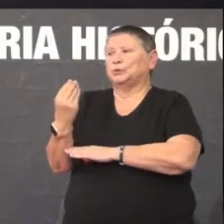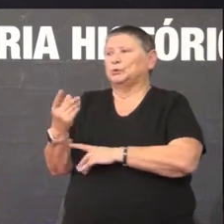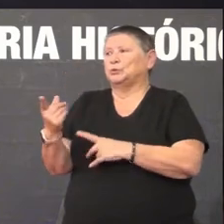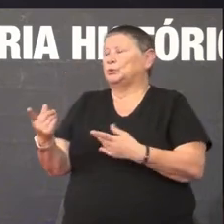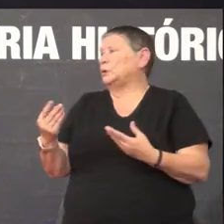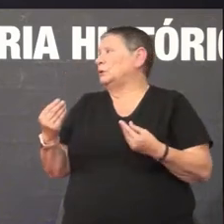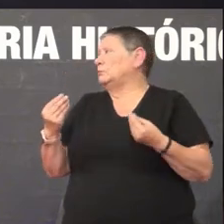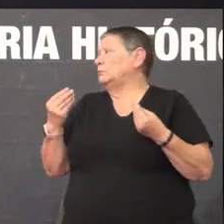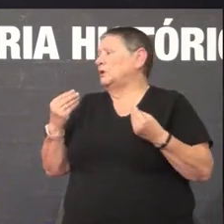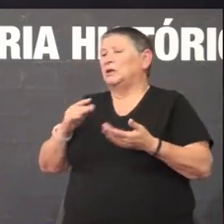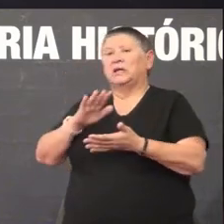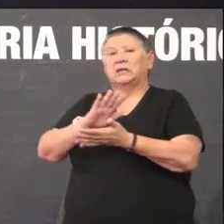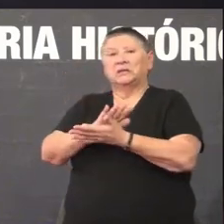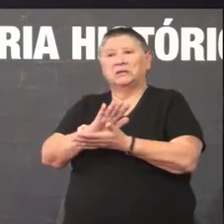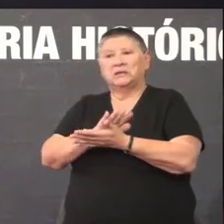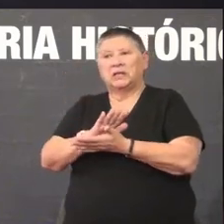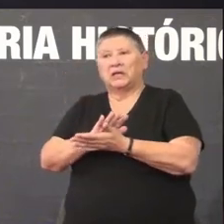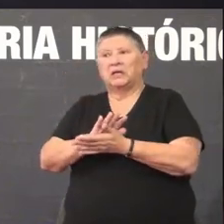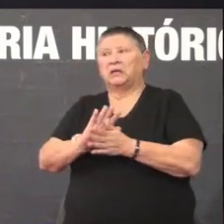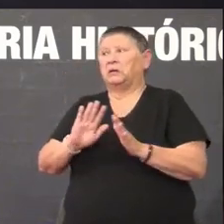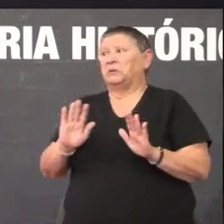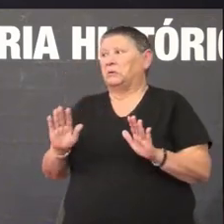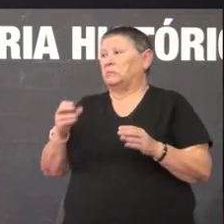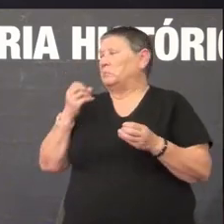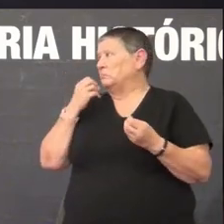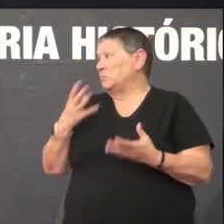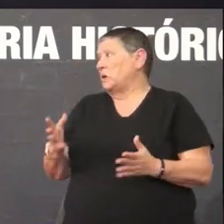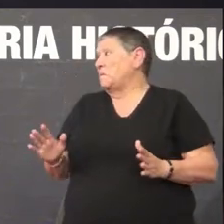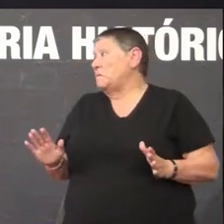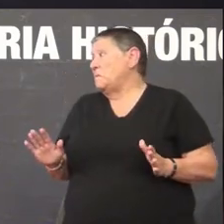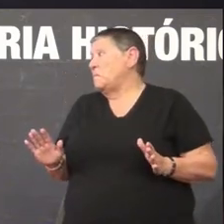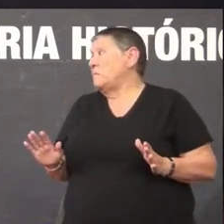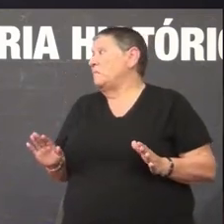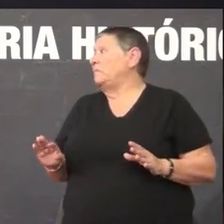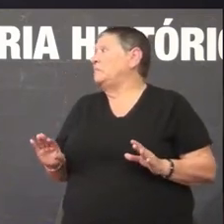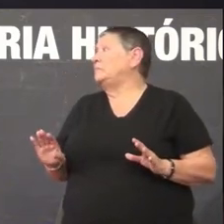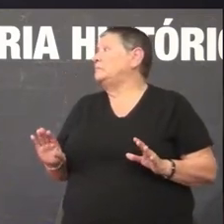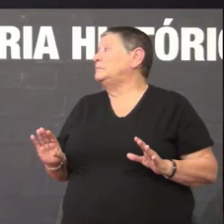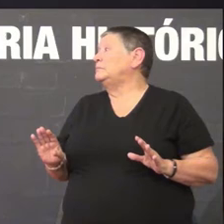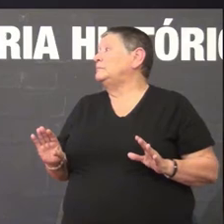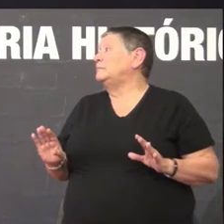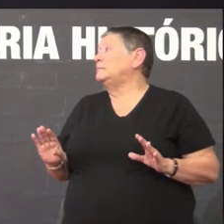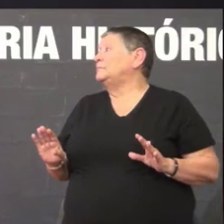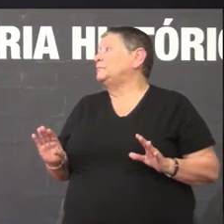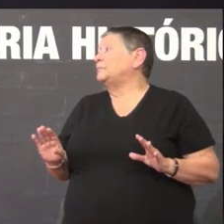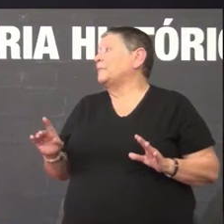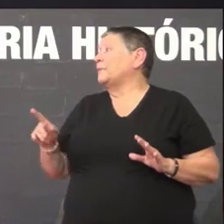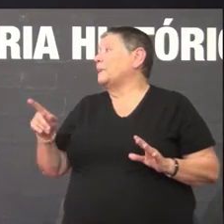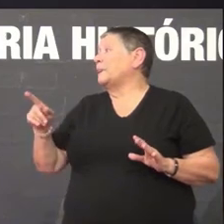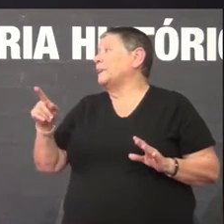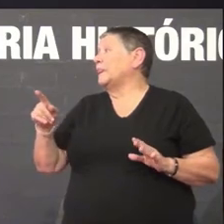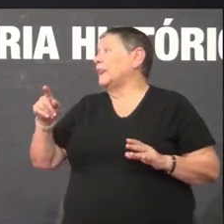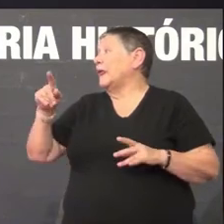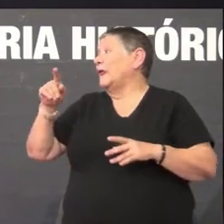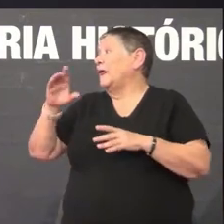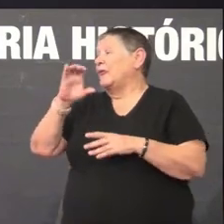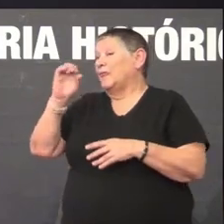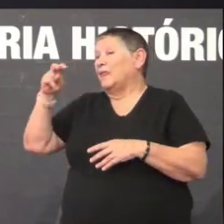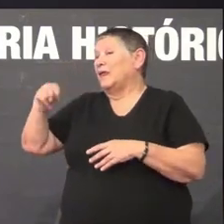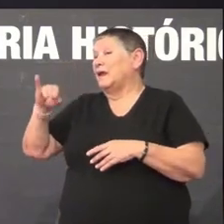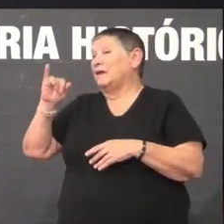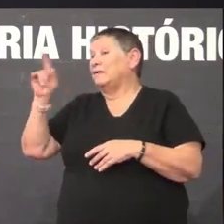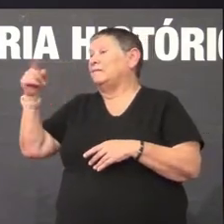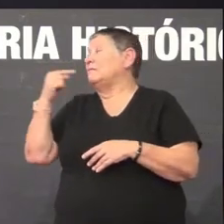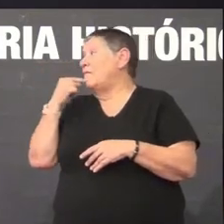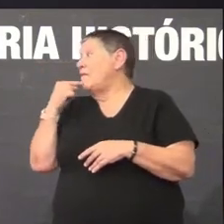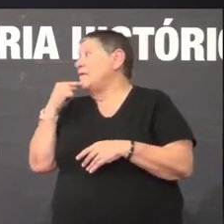de tranquilidad y de todas estas cosas, ¿no? Y mis fuentes desde el CNI lo que dicen